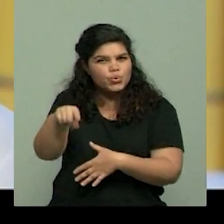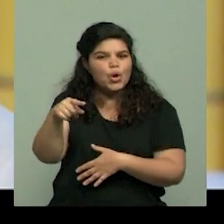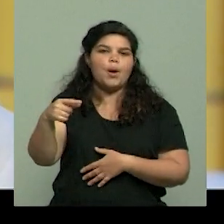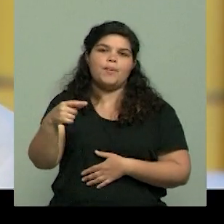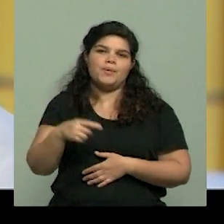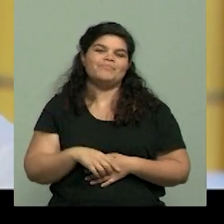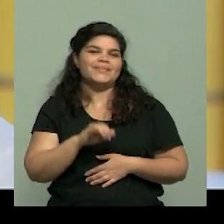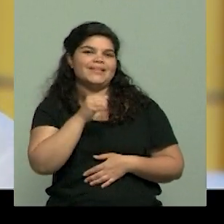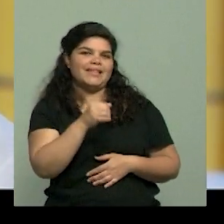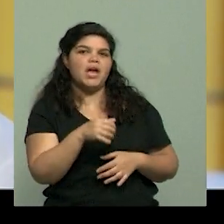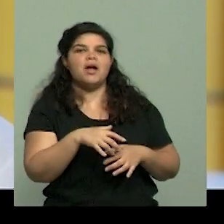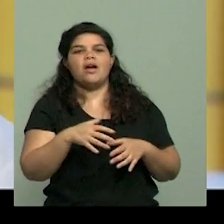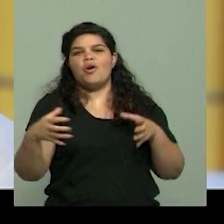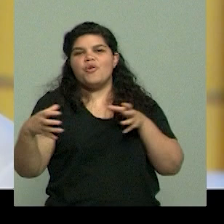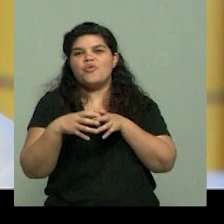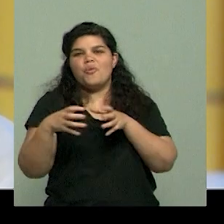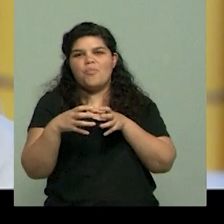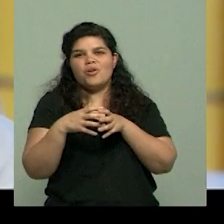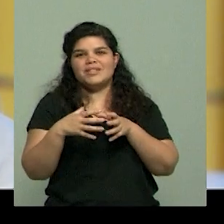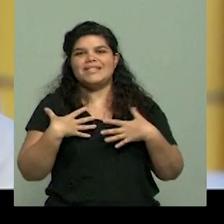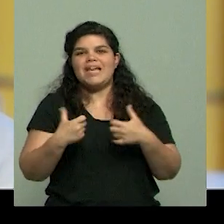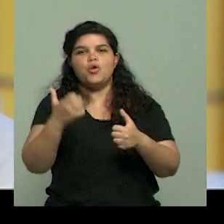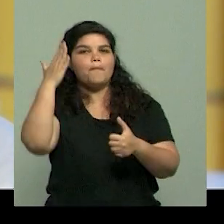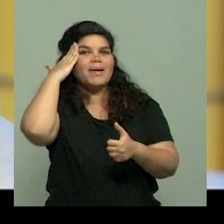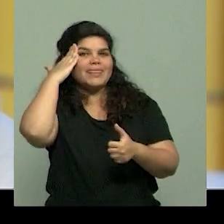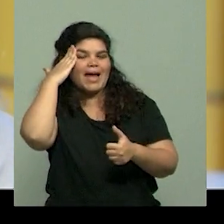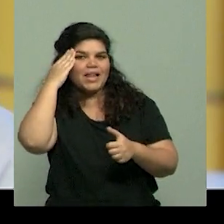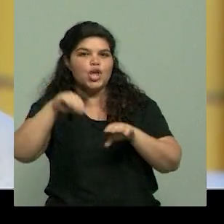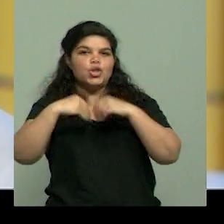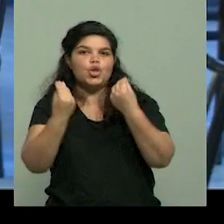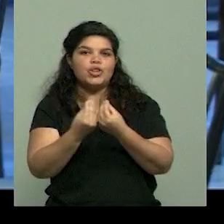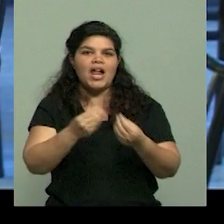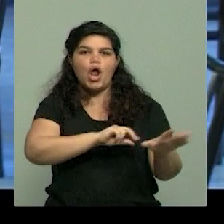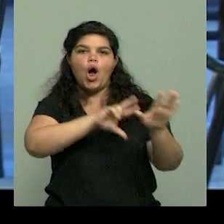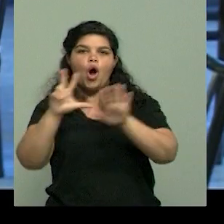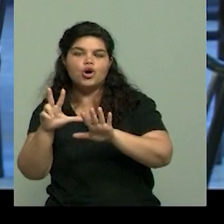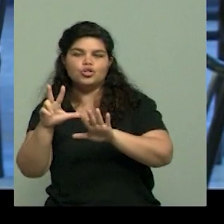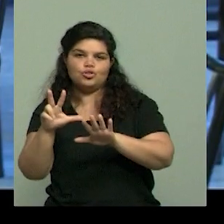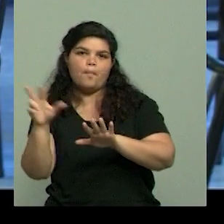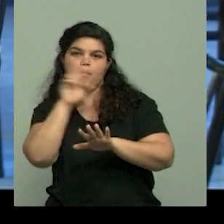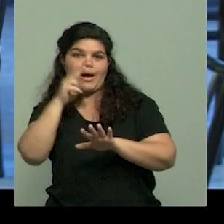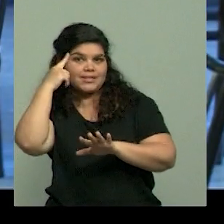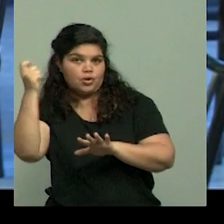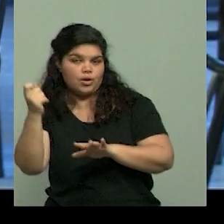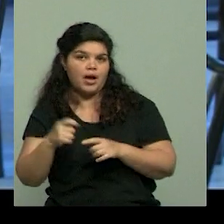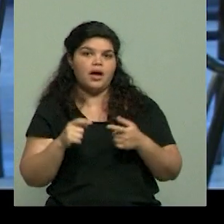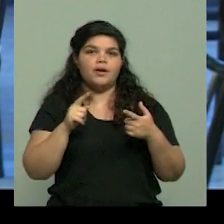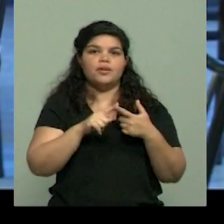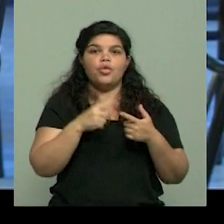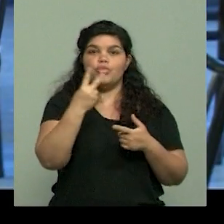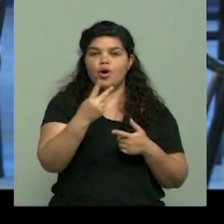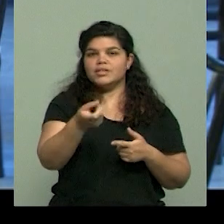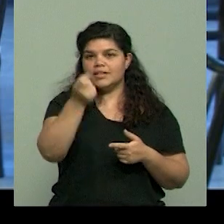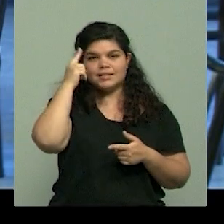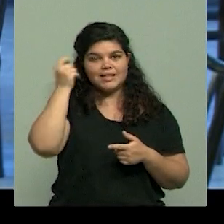en realidad está conformado por somos 8 psicólogas, 2 psiquiatras, hay una trabajadora social